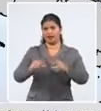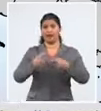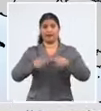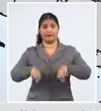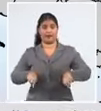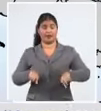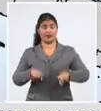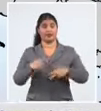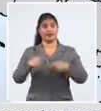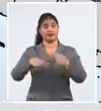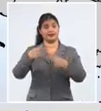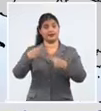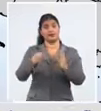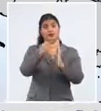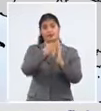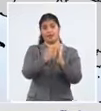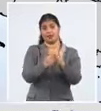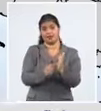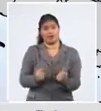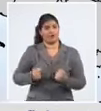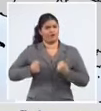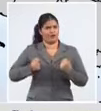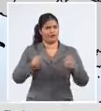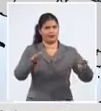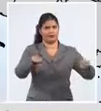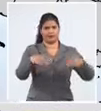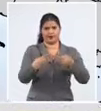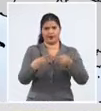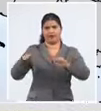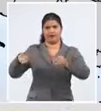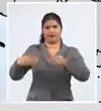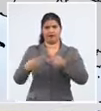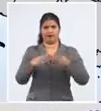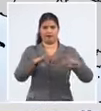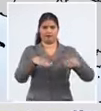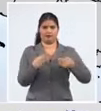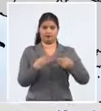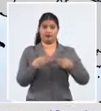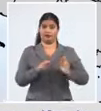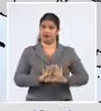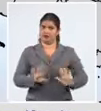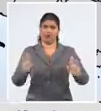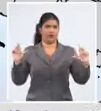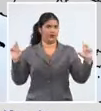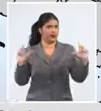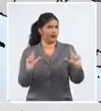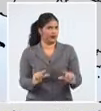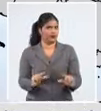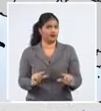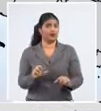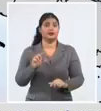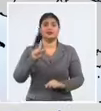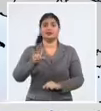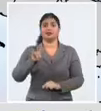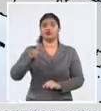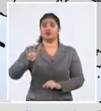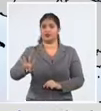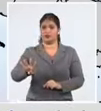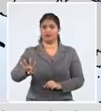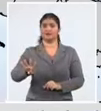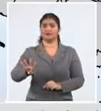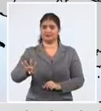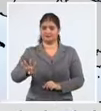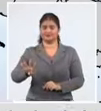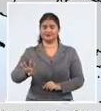restricción. Ahí tienen ustedes los resultados, 194 ayer. El municipio especial Isla